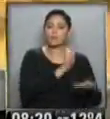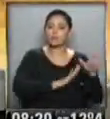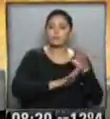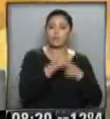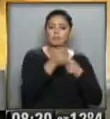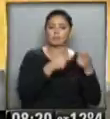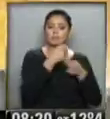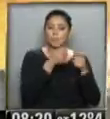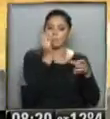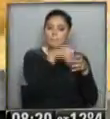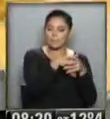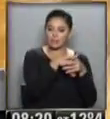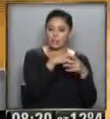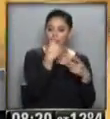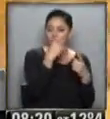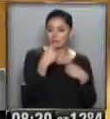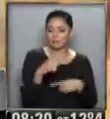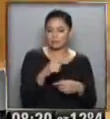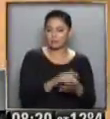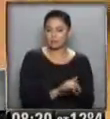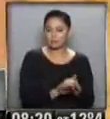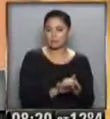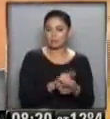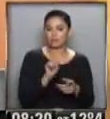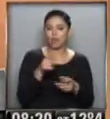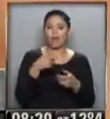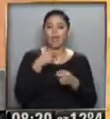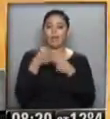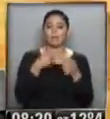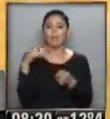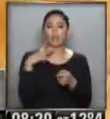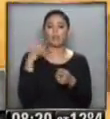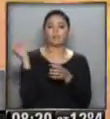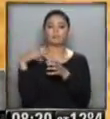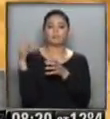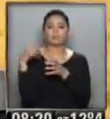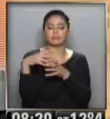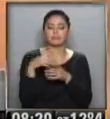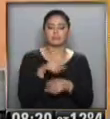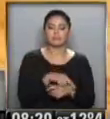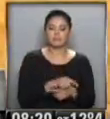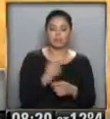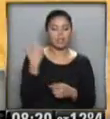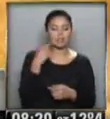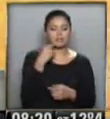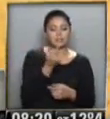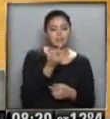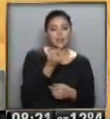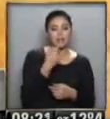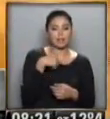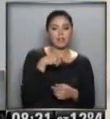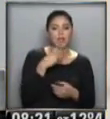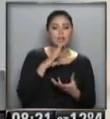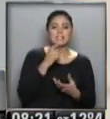empresaria alternativas a lo que sería la empresa capitalista en donde como decía la maximización de los